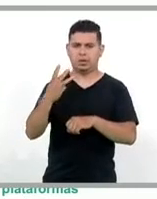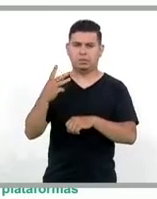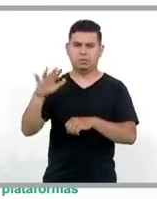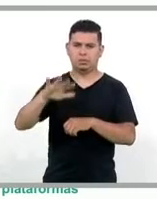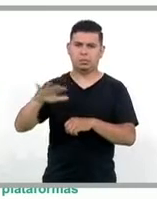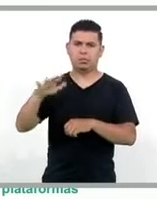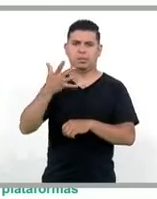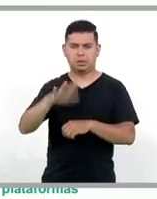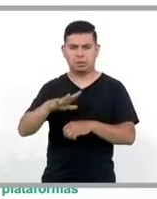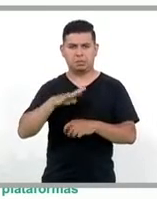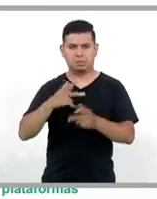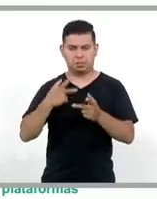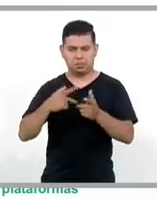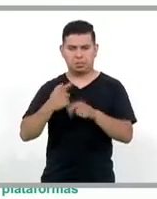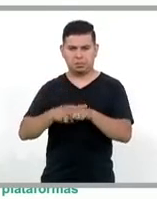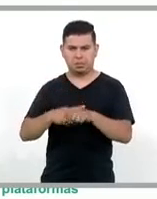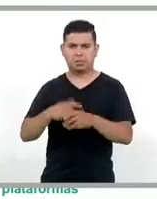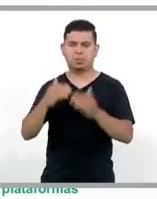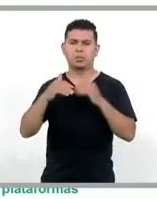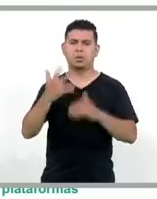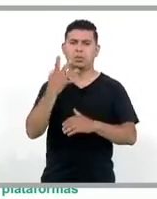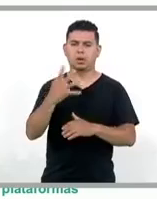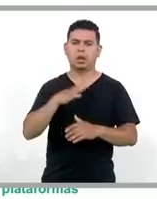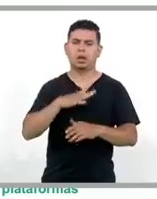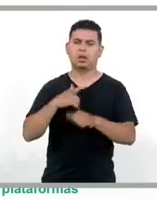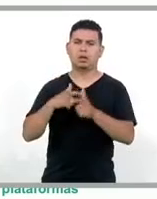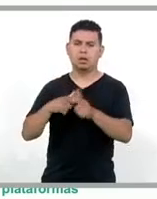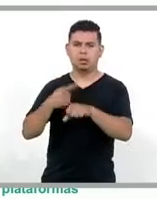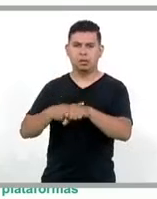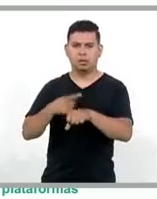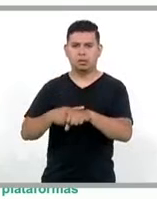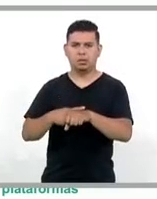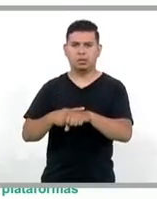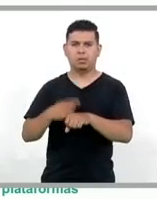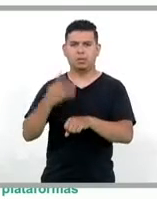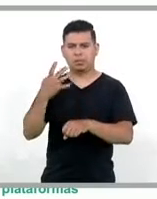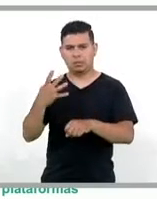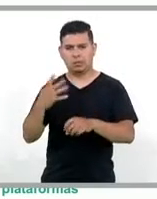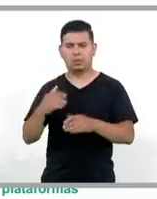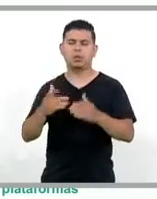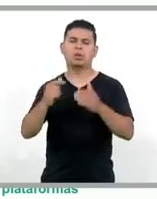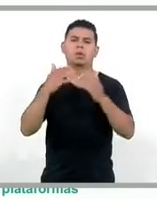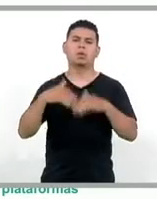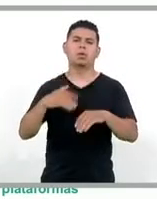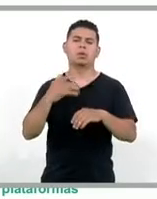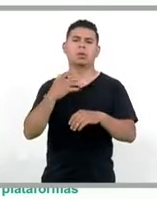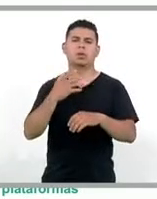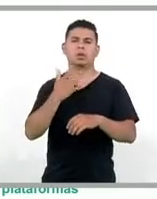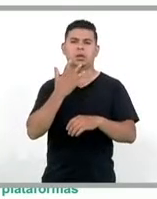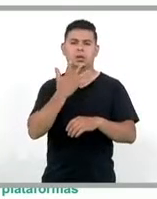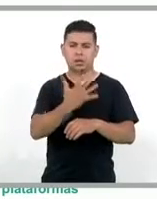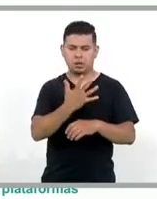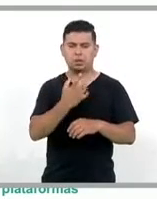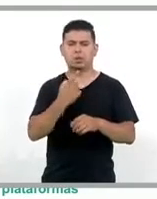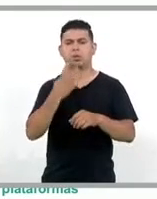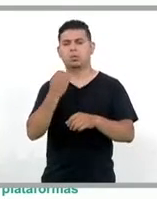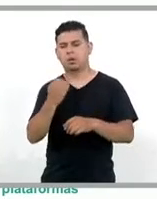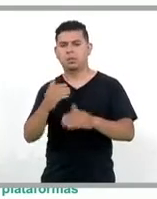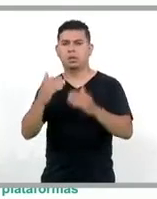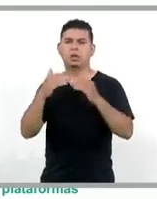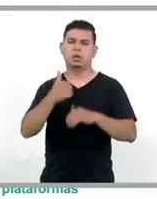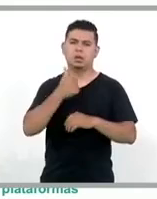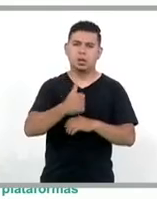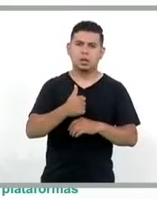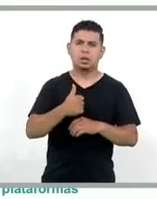10 en la colección número 44 en la colección número 59 y en la jurisdicción número